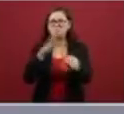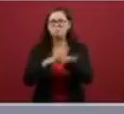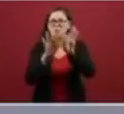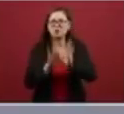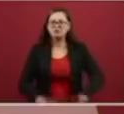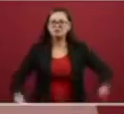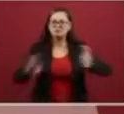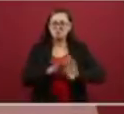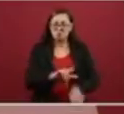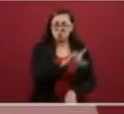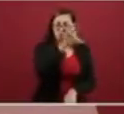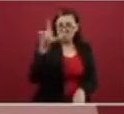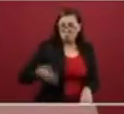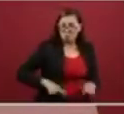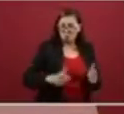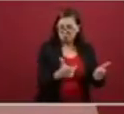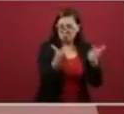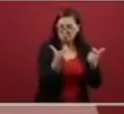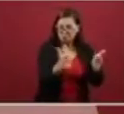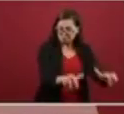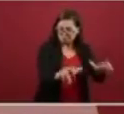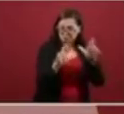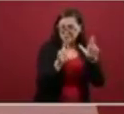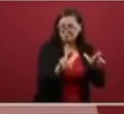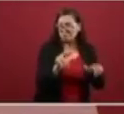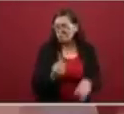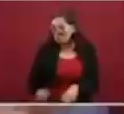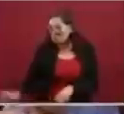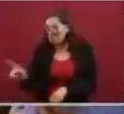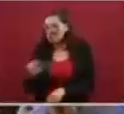rico con pueblo pobre.